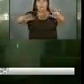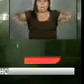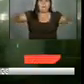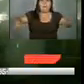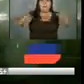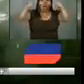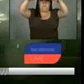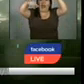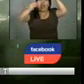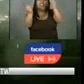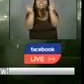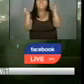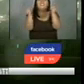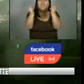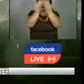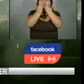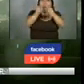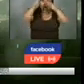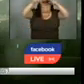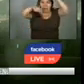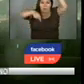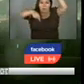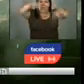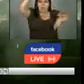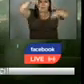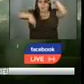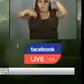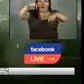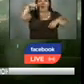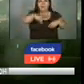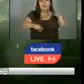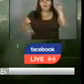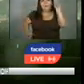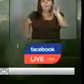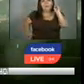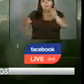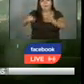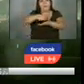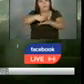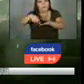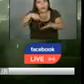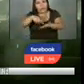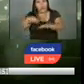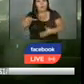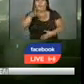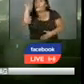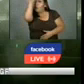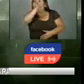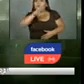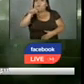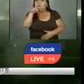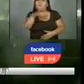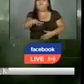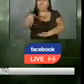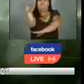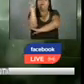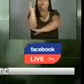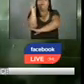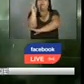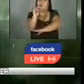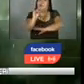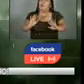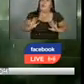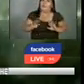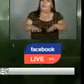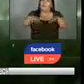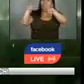granizo en algunas áreas de la zona metropolitana de San Salvador, Colón y Zacacoyo. Y como ya les decíamos, espera